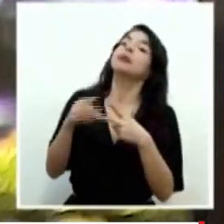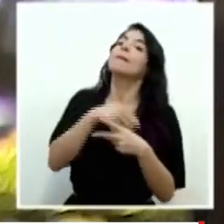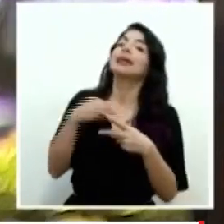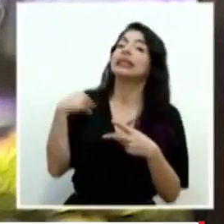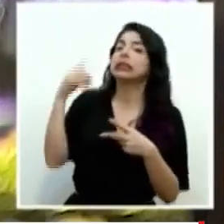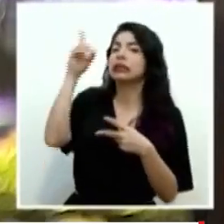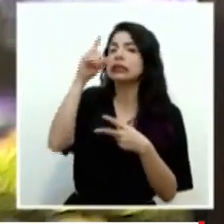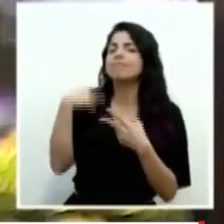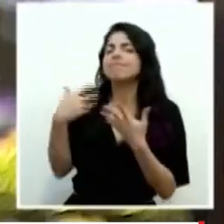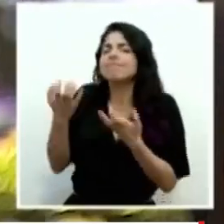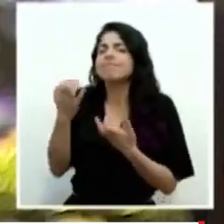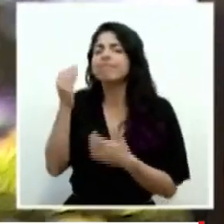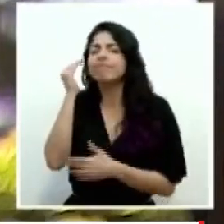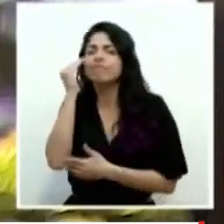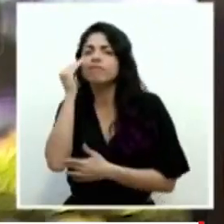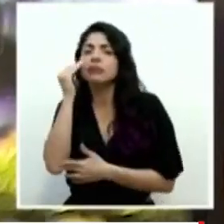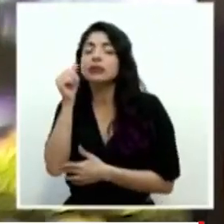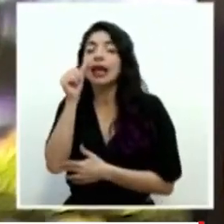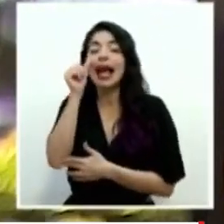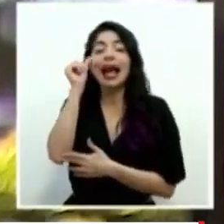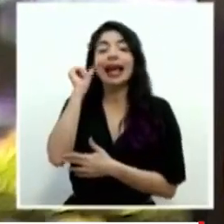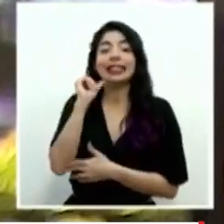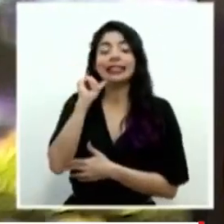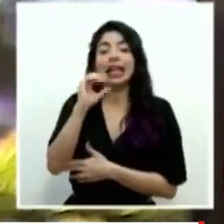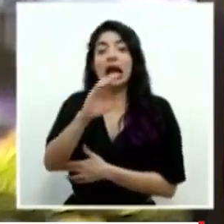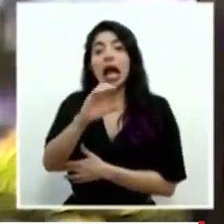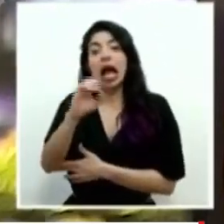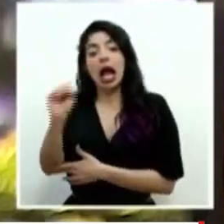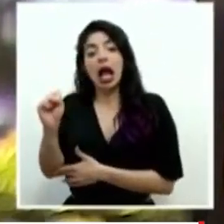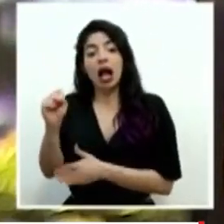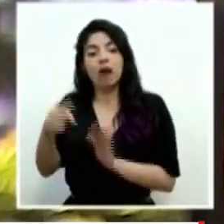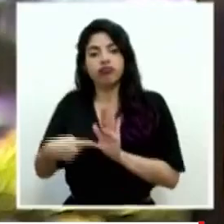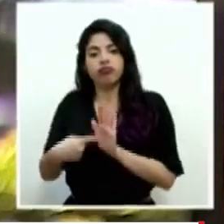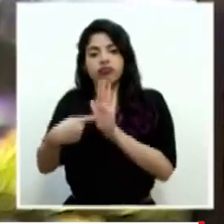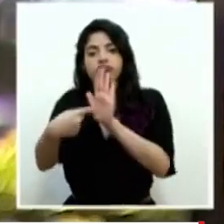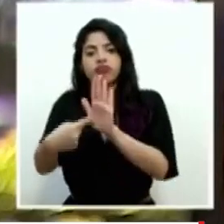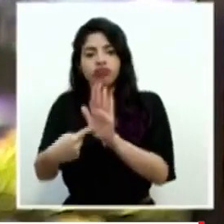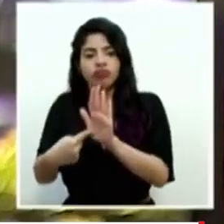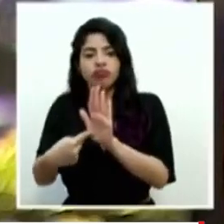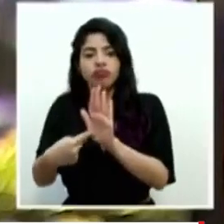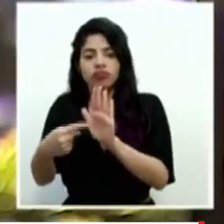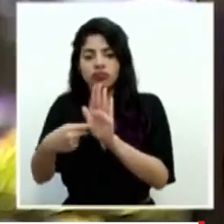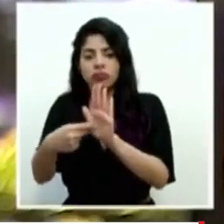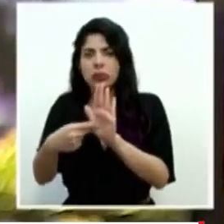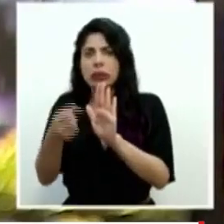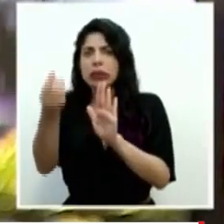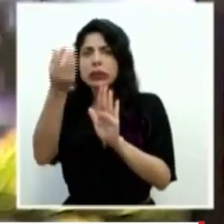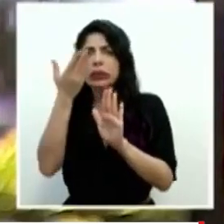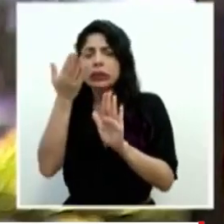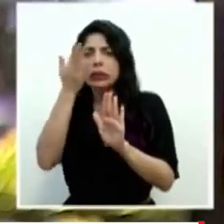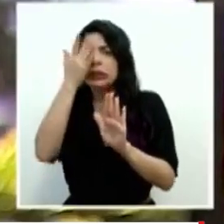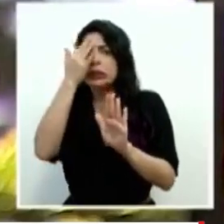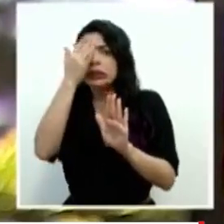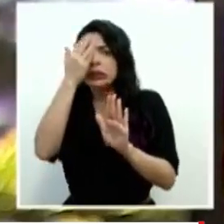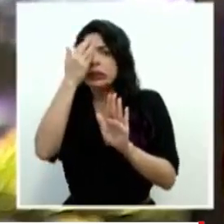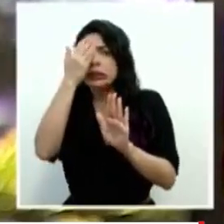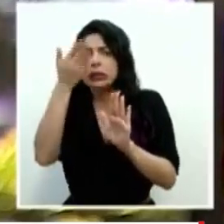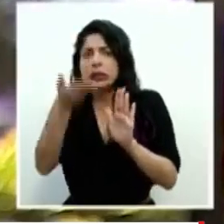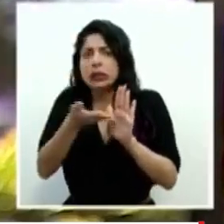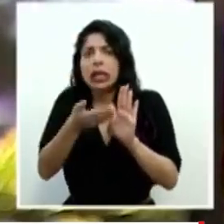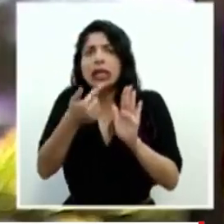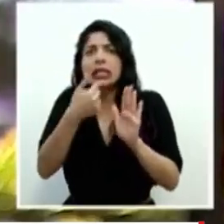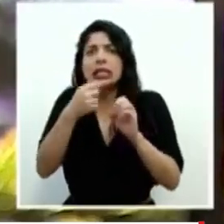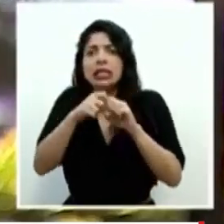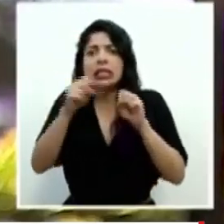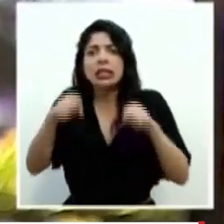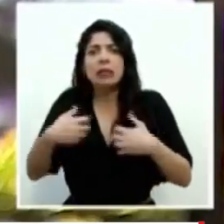ministro Salas nos gustaría conocer, bueno, ayer la caja presenta proyecciones alarmantes, ¿no? Que muestran que